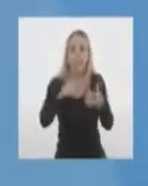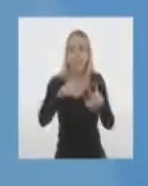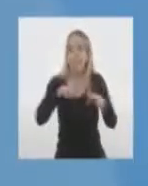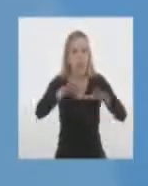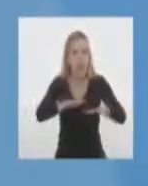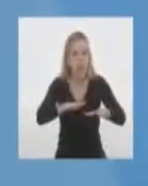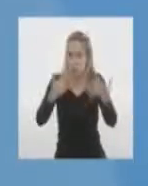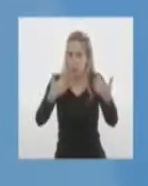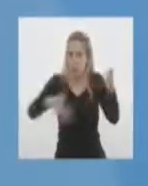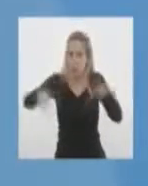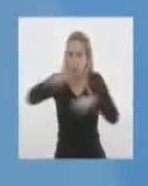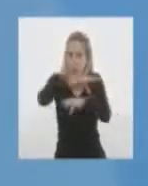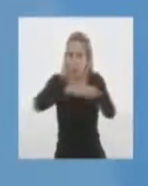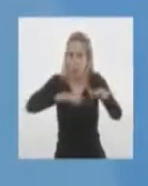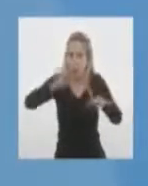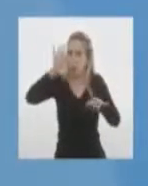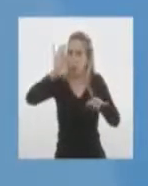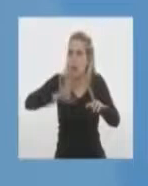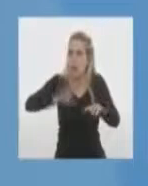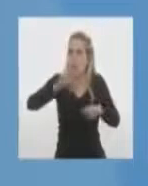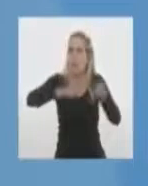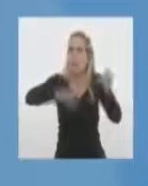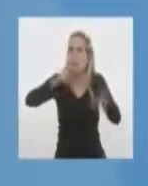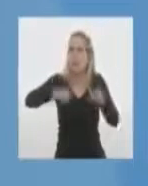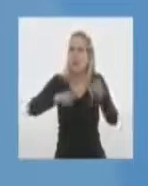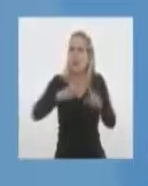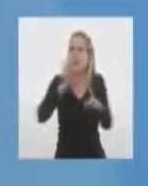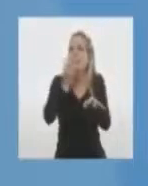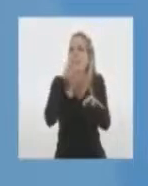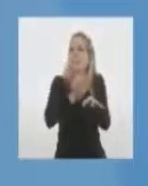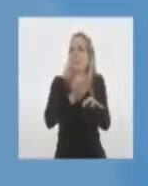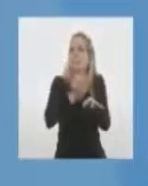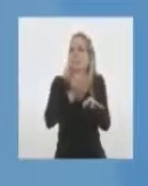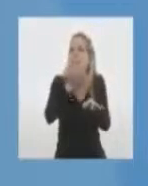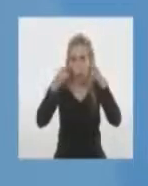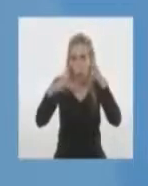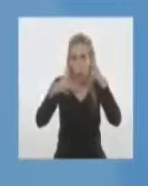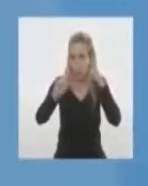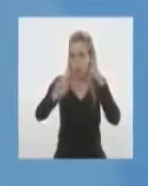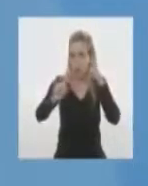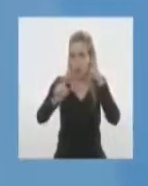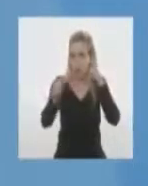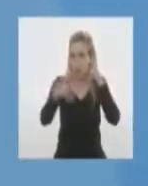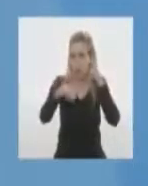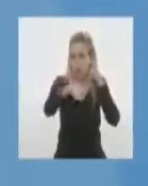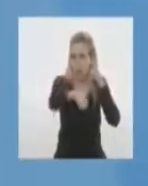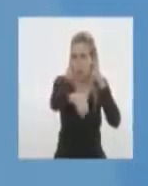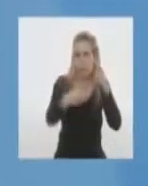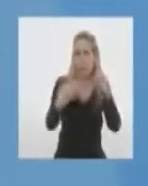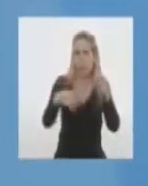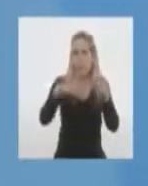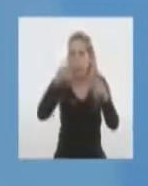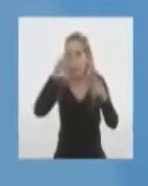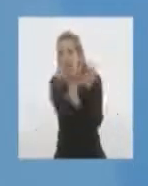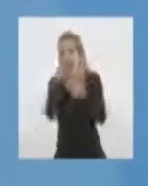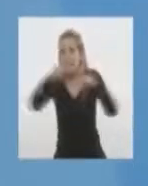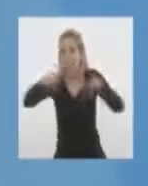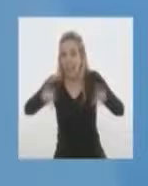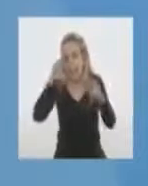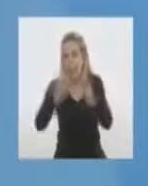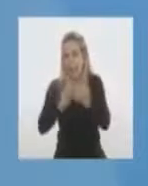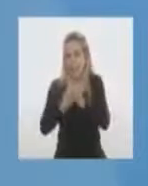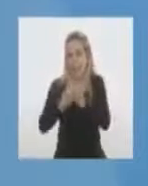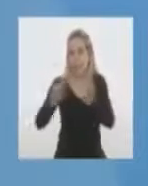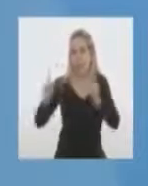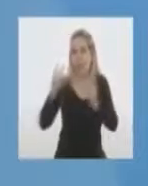podrá coger con personas especialmente autorizadas. No. También debemos respetar la distancia de